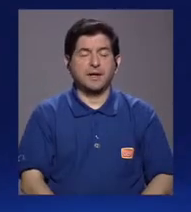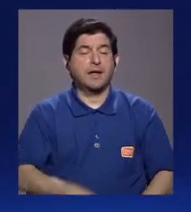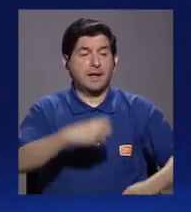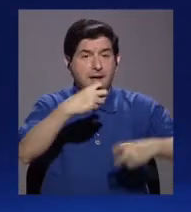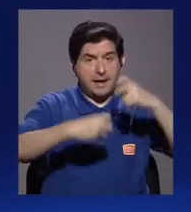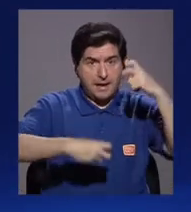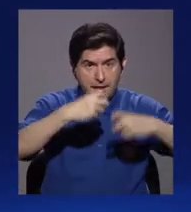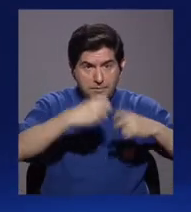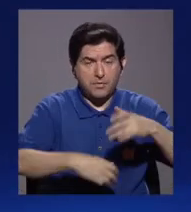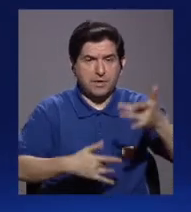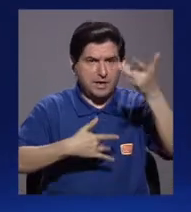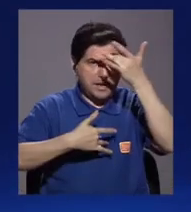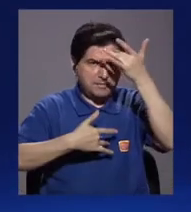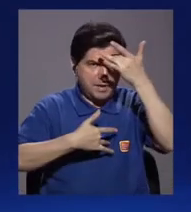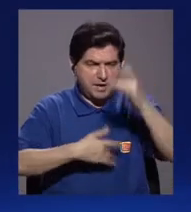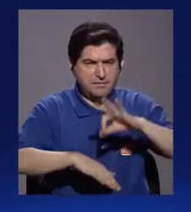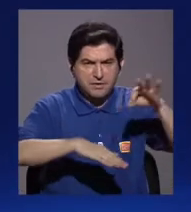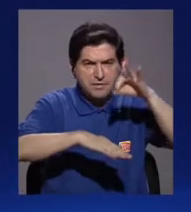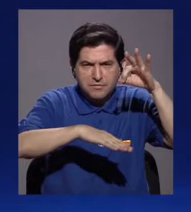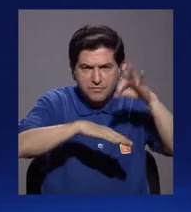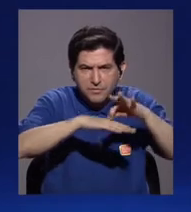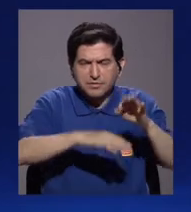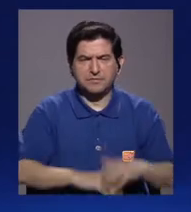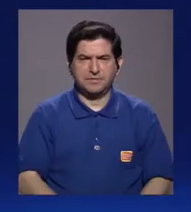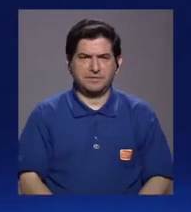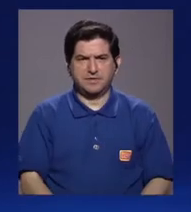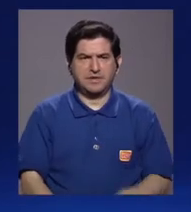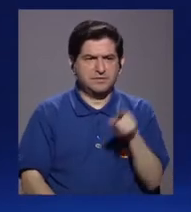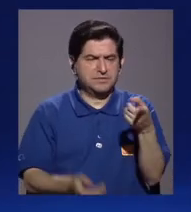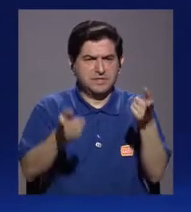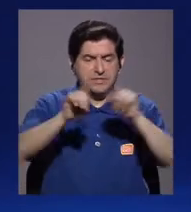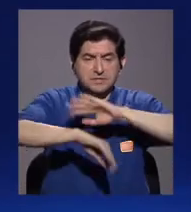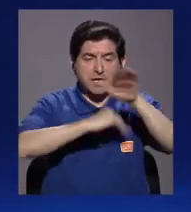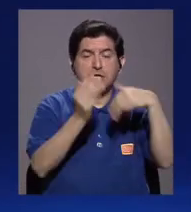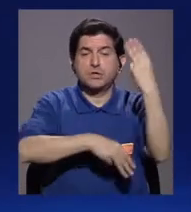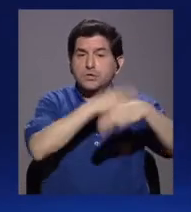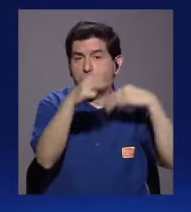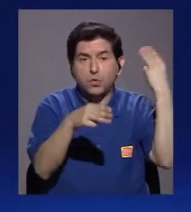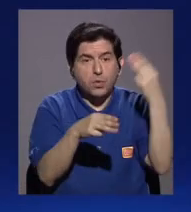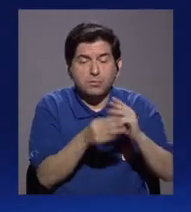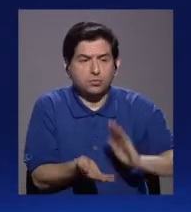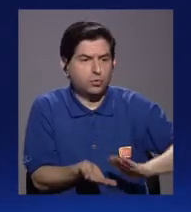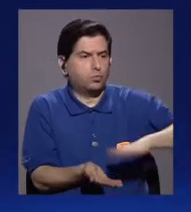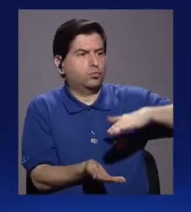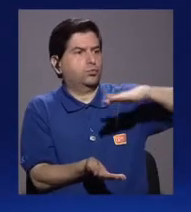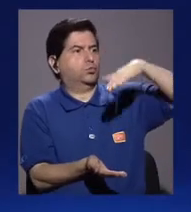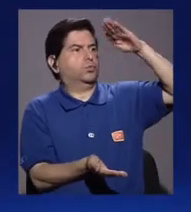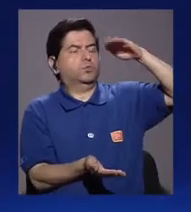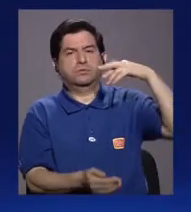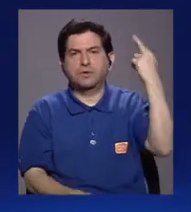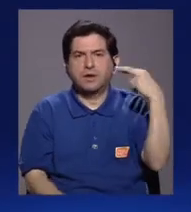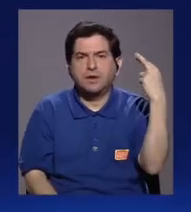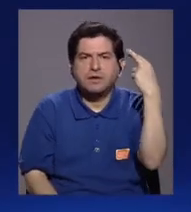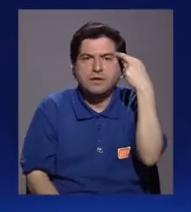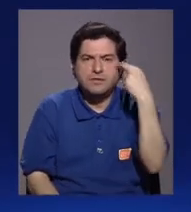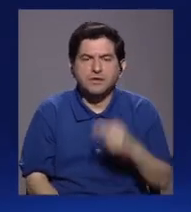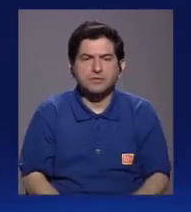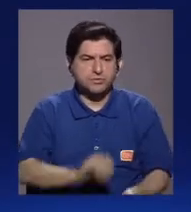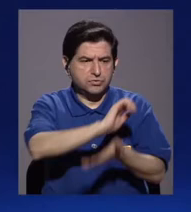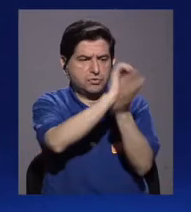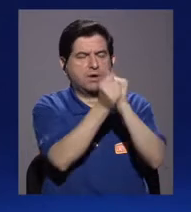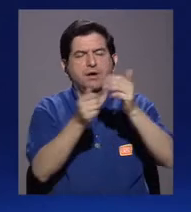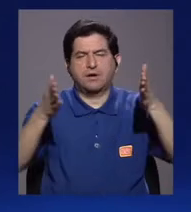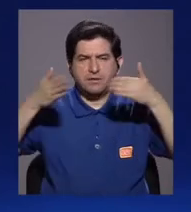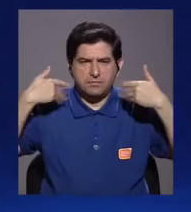movilidad el comercio y muchas áreas costa rica por muchos años fue un gran ejemplo de lo que se puede hacer para